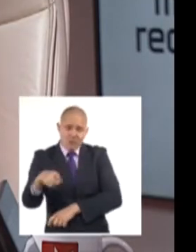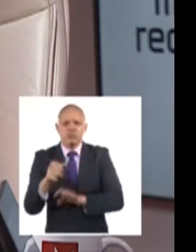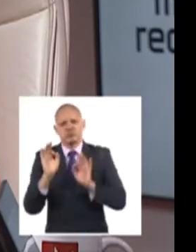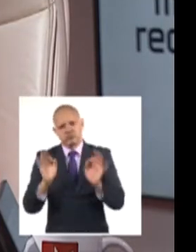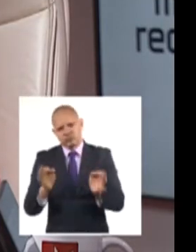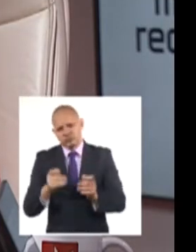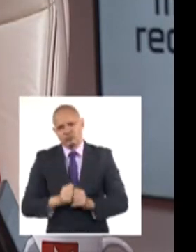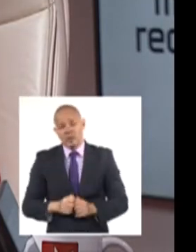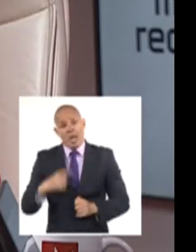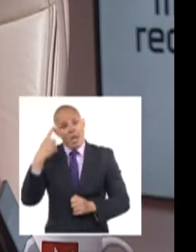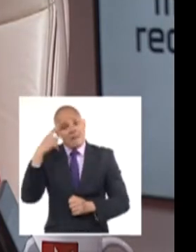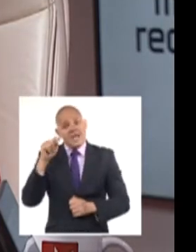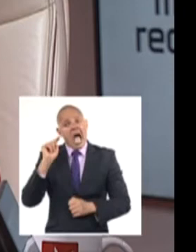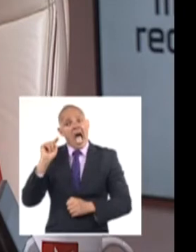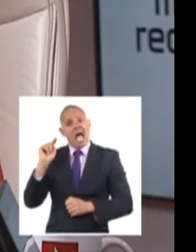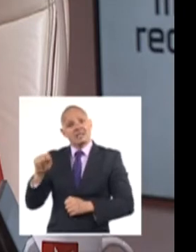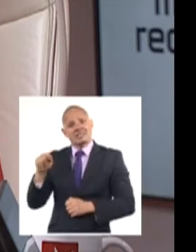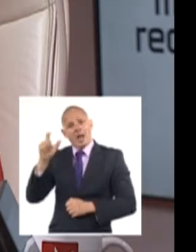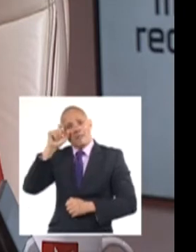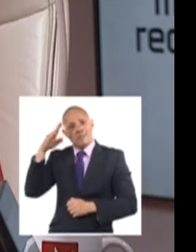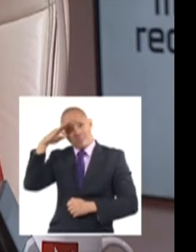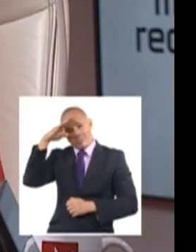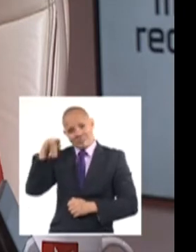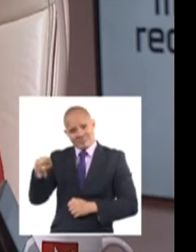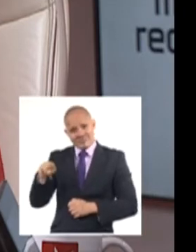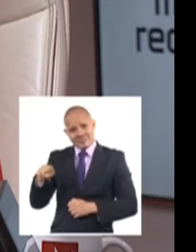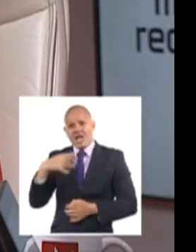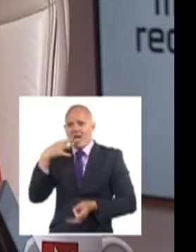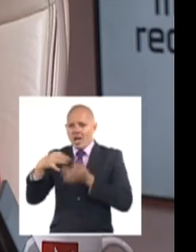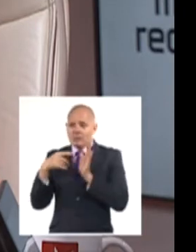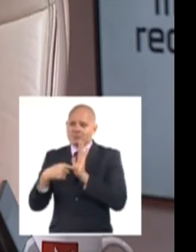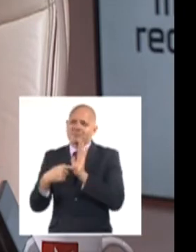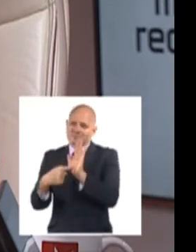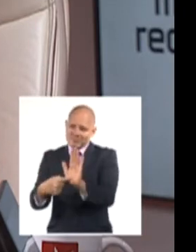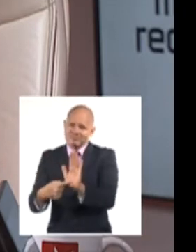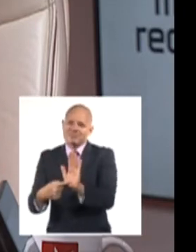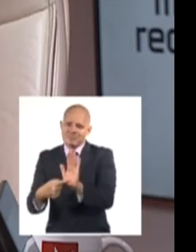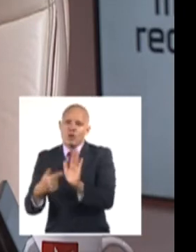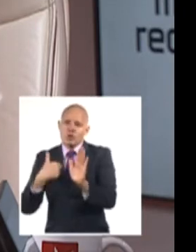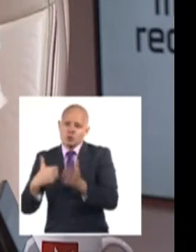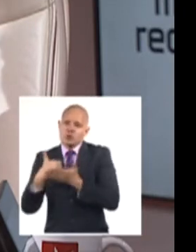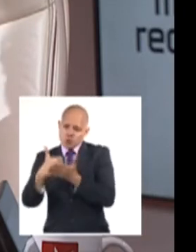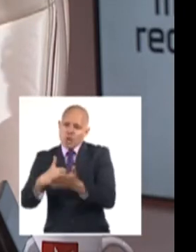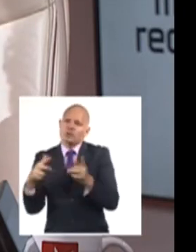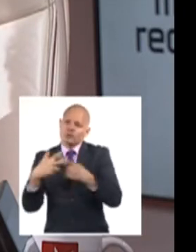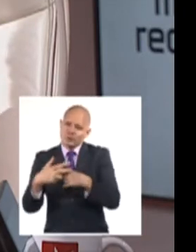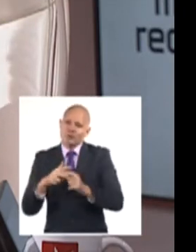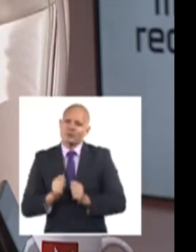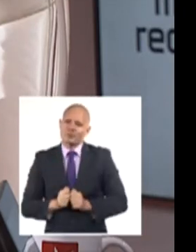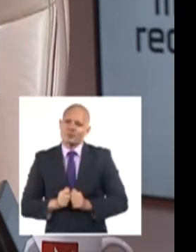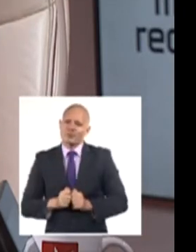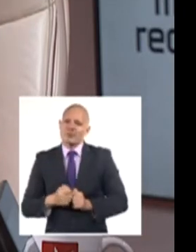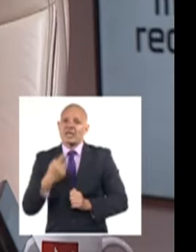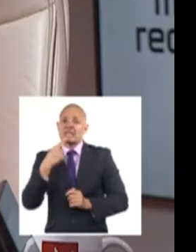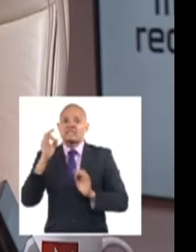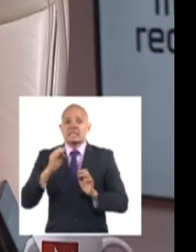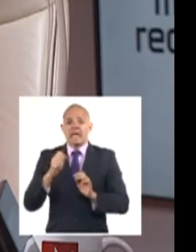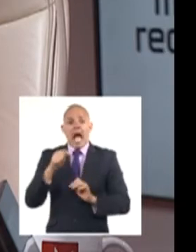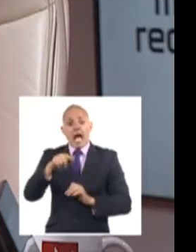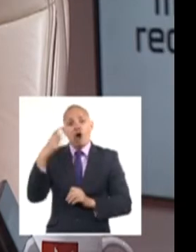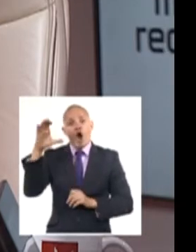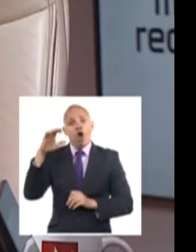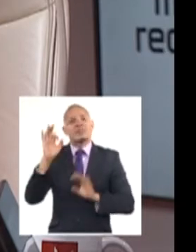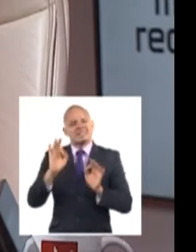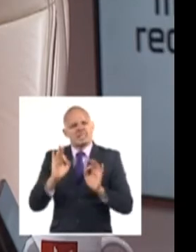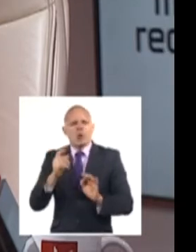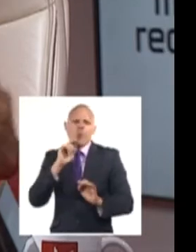de petro por ejemplo se está hablando de que la economía sea menos importadora para facilitar